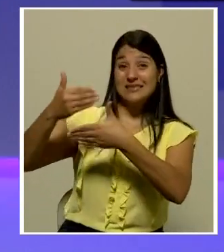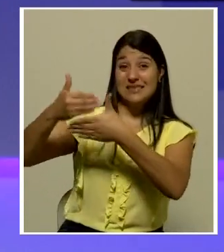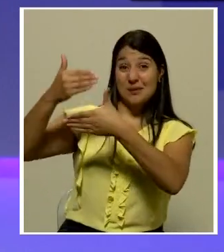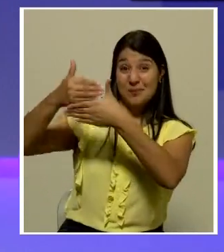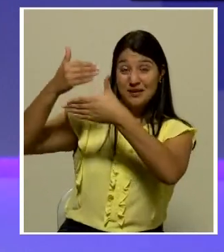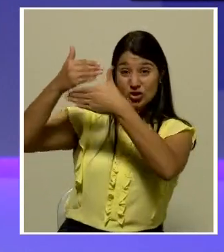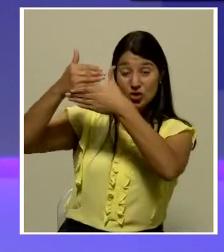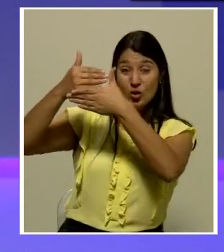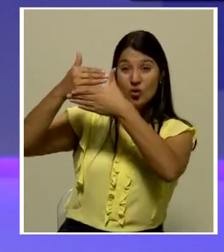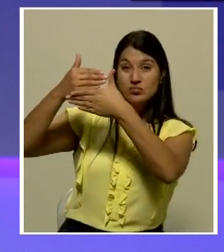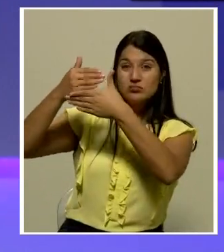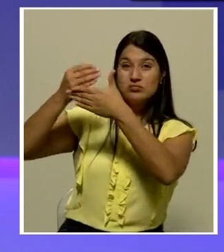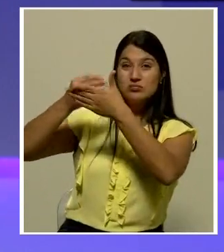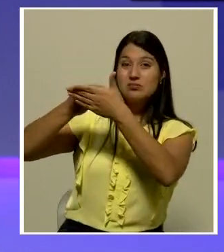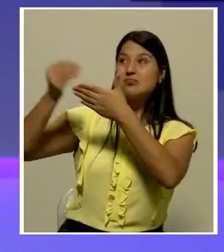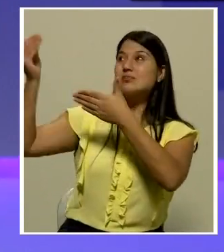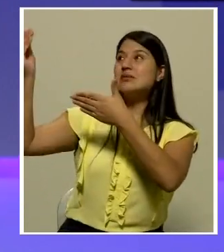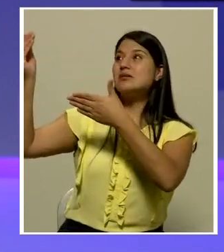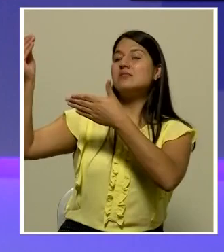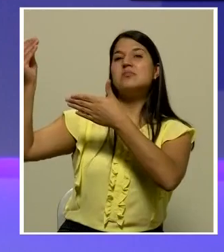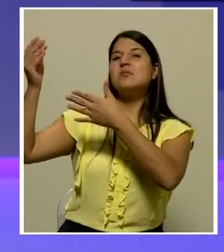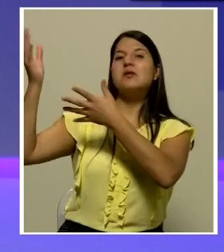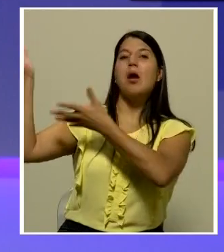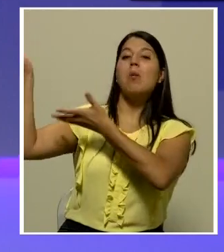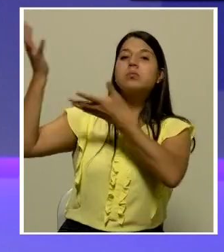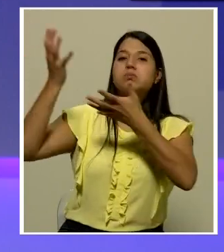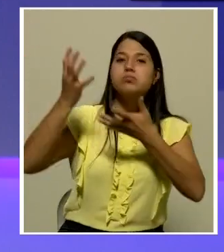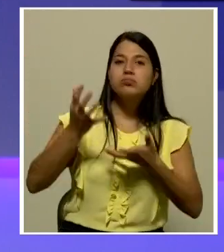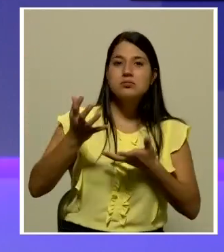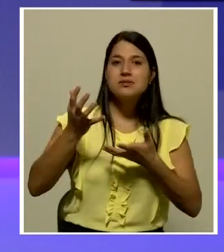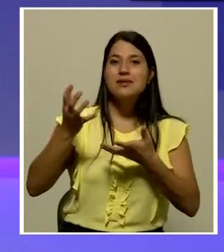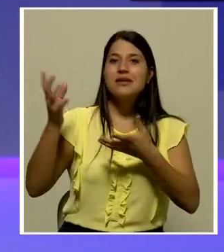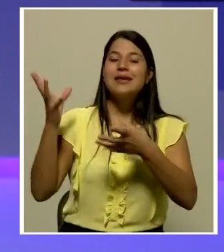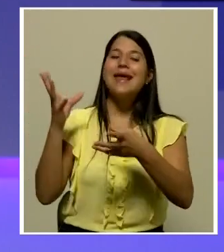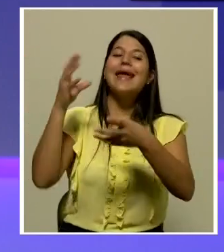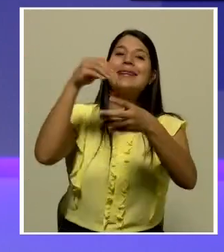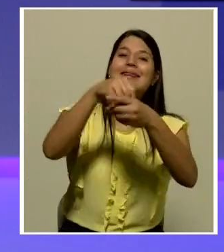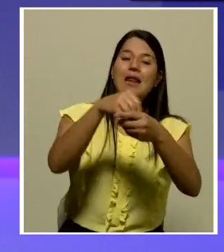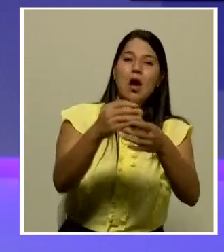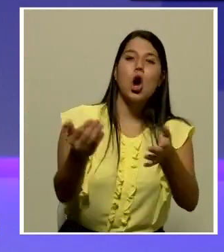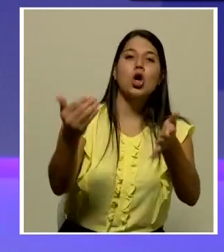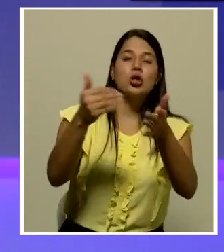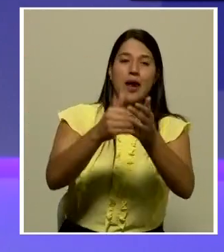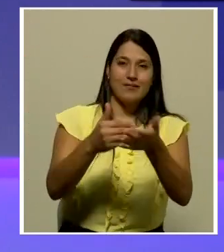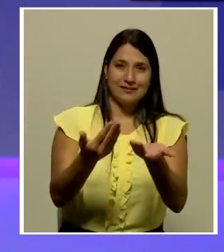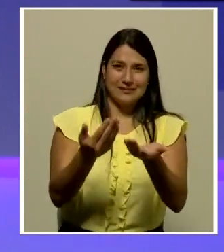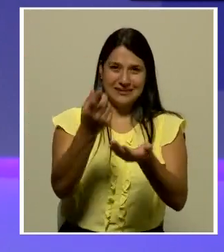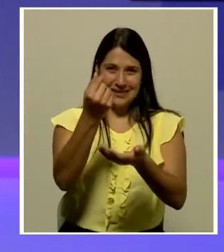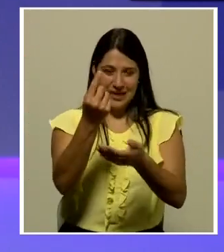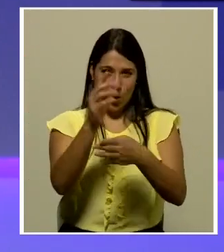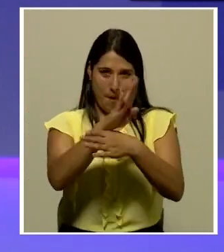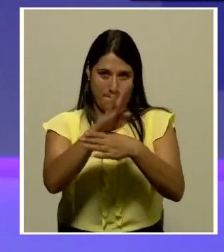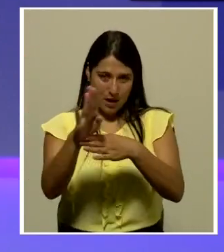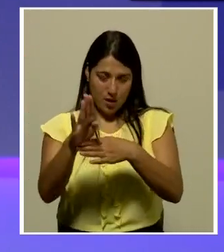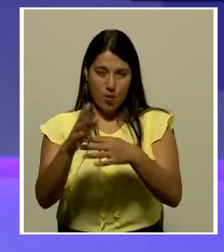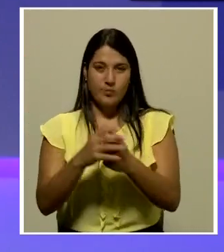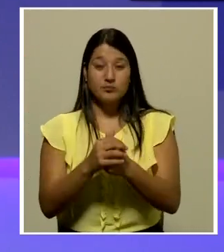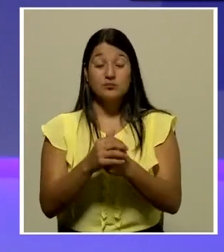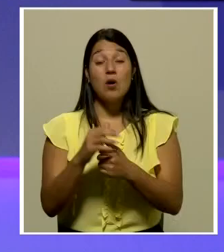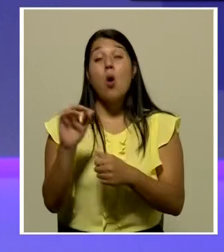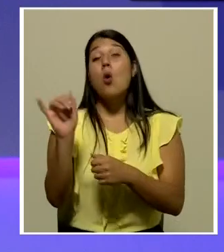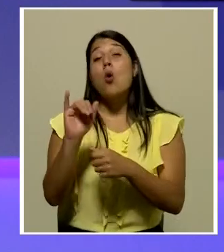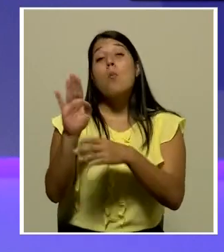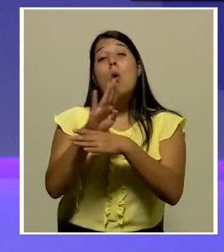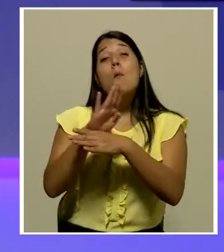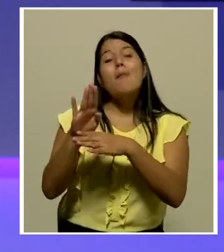banco, igual nacional, bancos privados, y que también, por lo menos en el caso del Banco Popular, que como le mencionaba